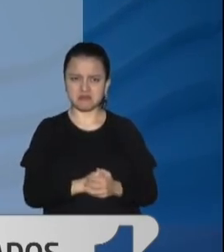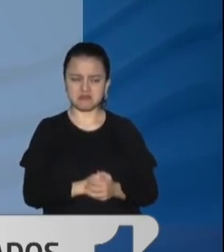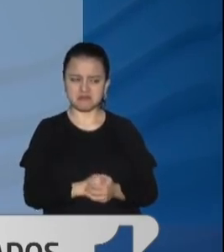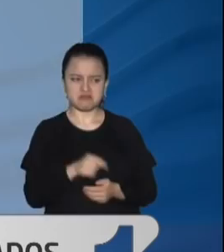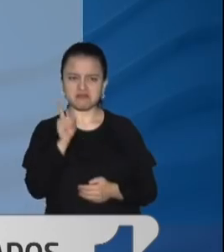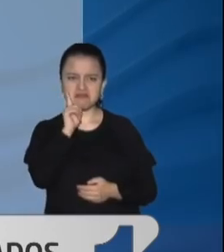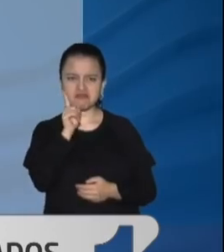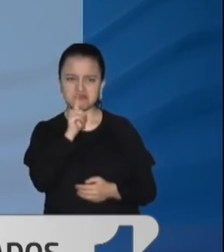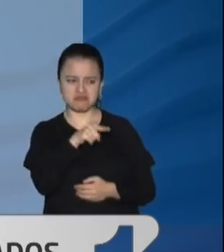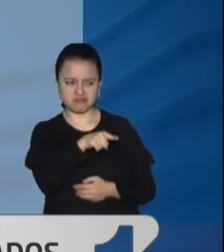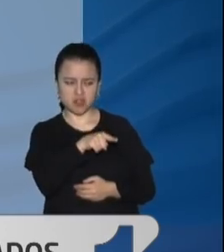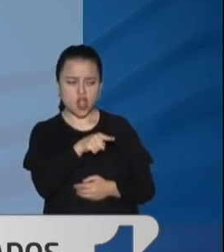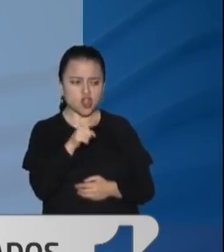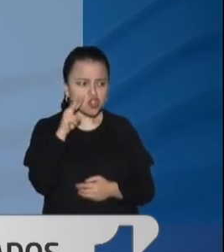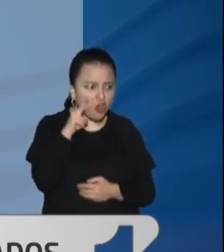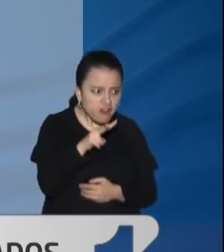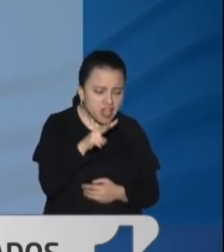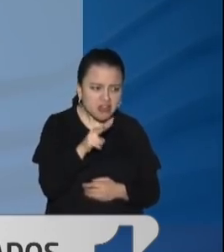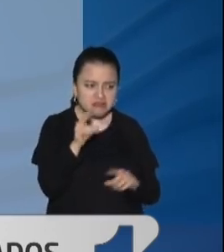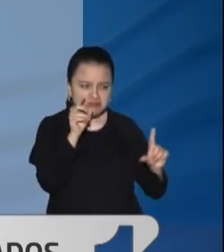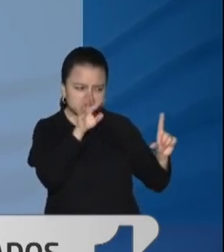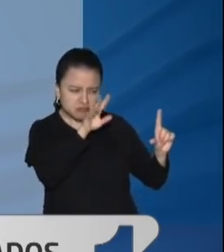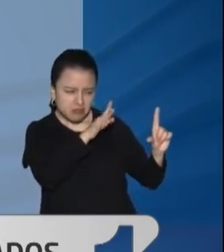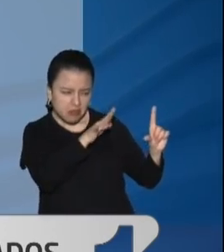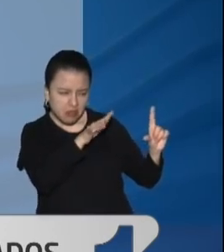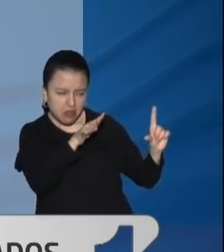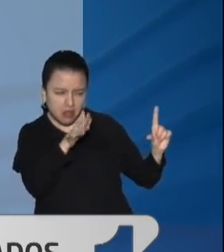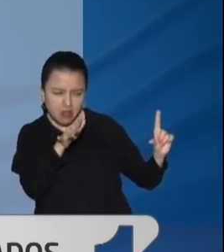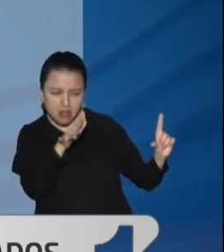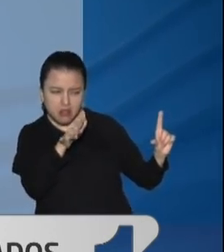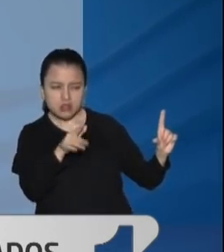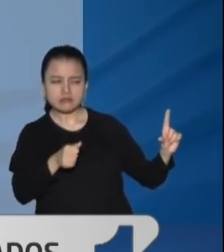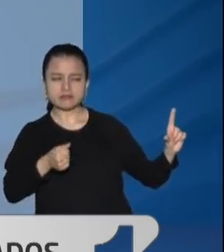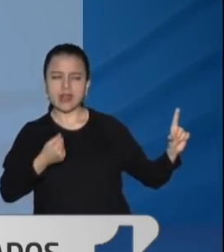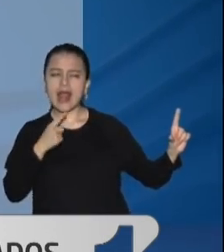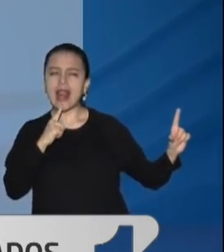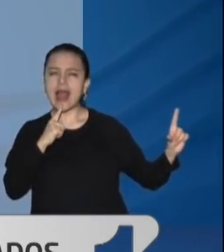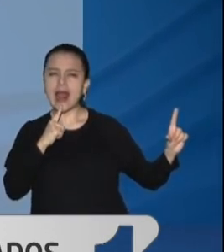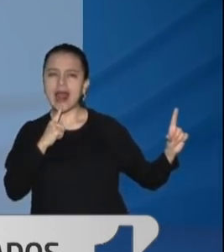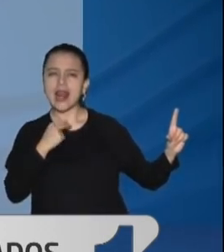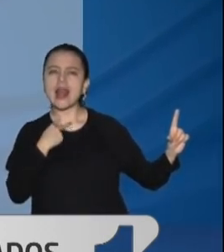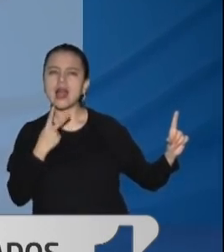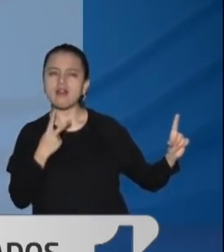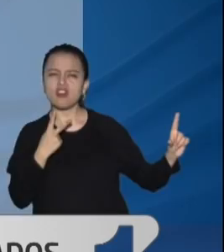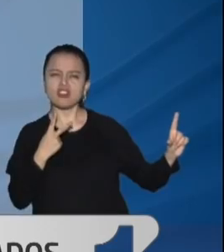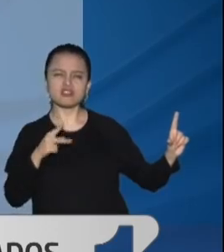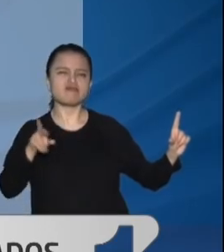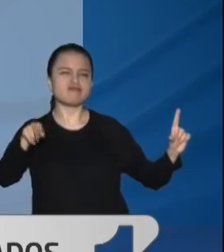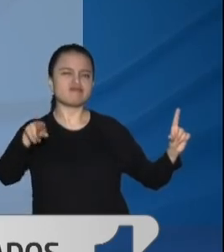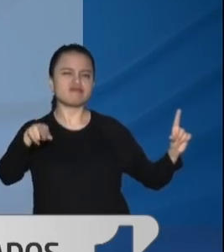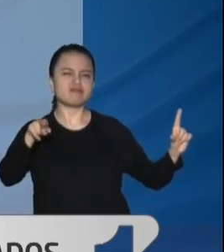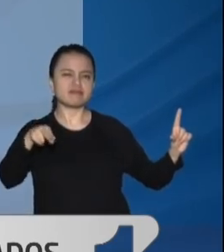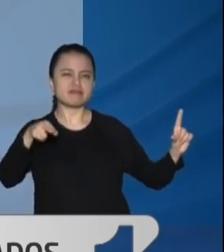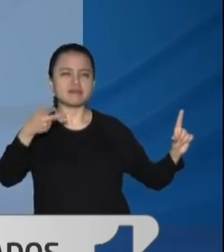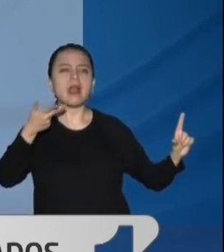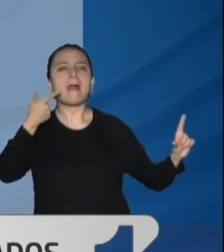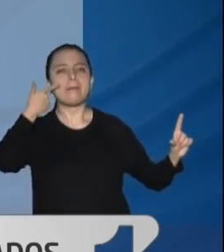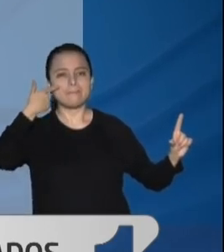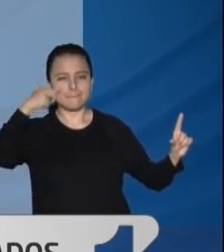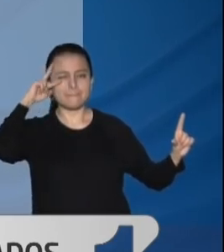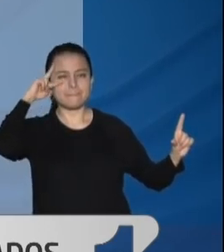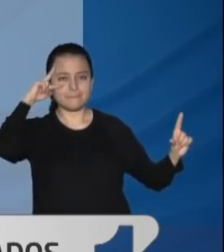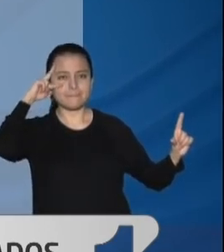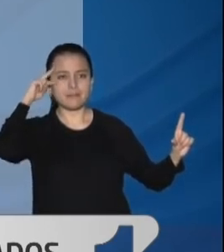manera, pese a la narración que hace la persona que graba el video, se debe determinar su autoridad competente, si el encapuchado que aparece